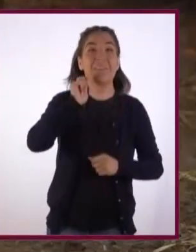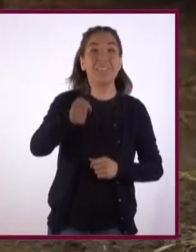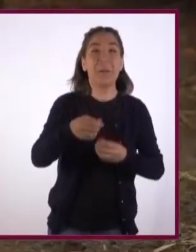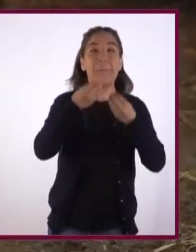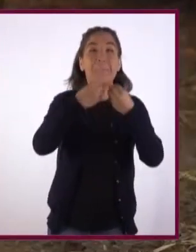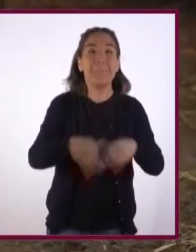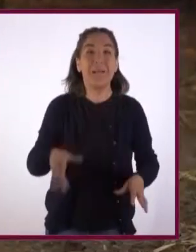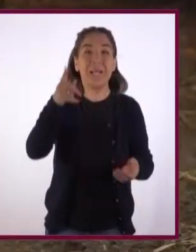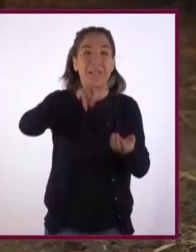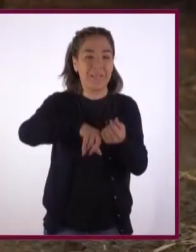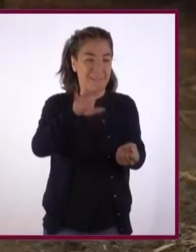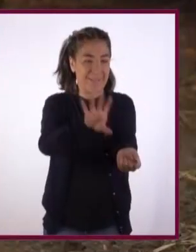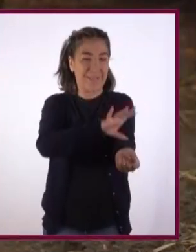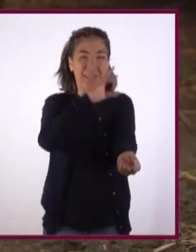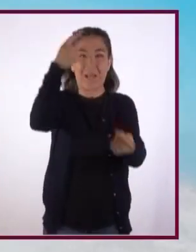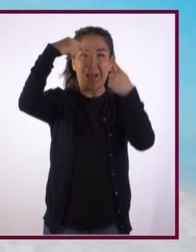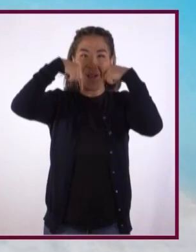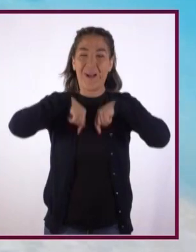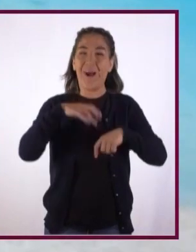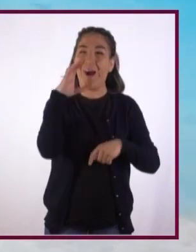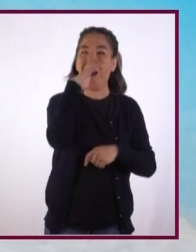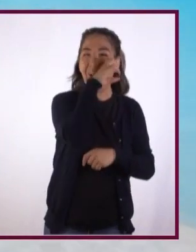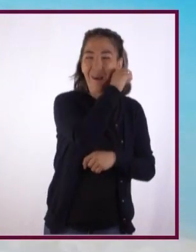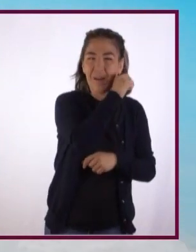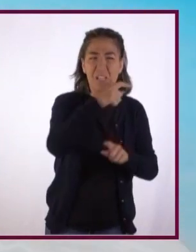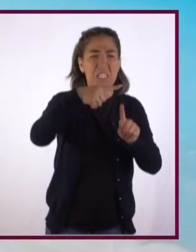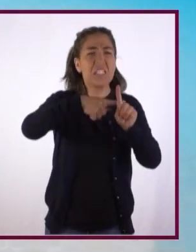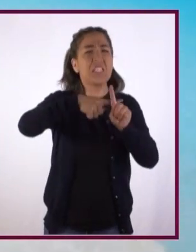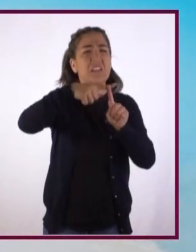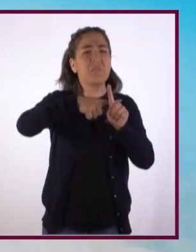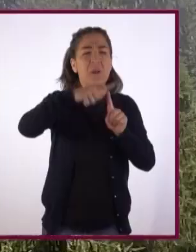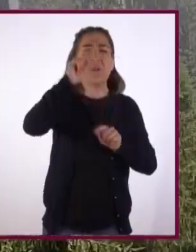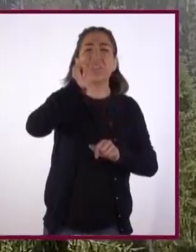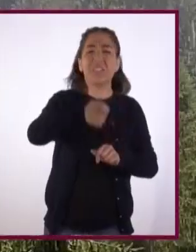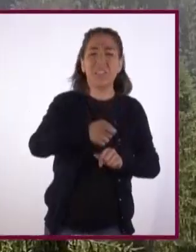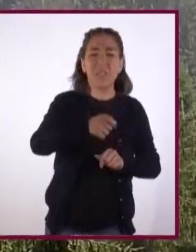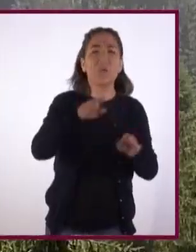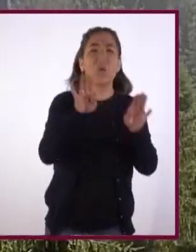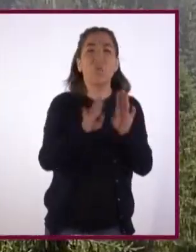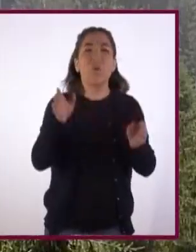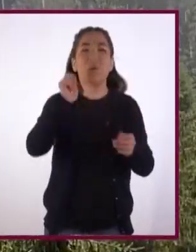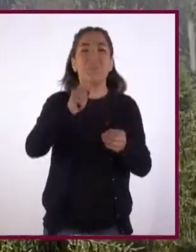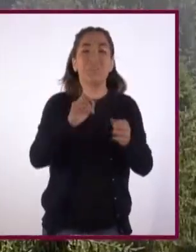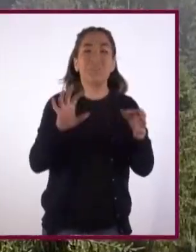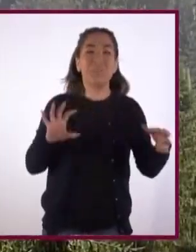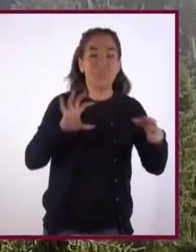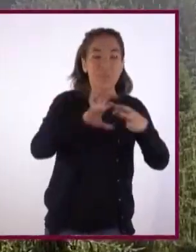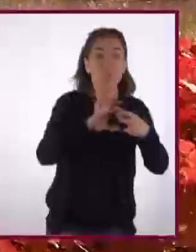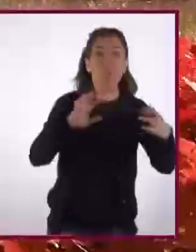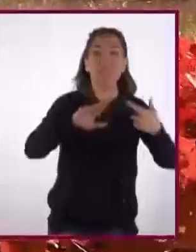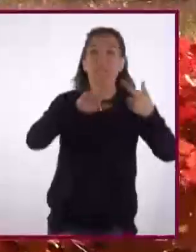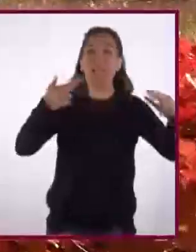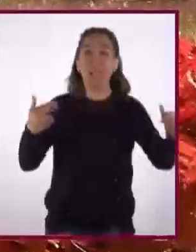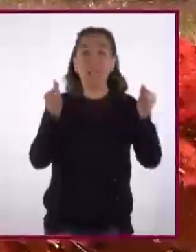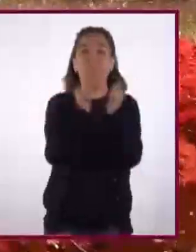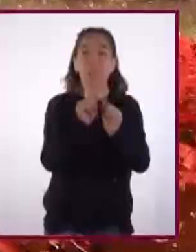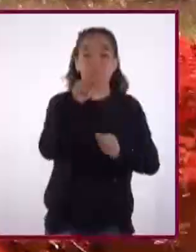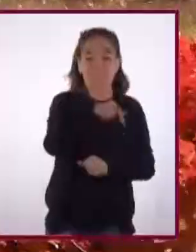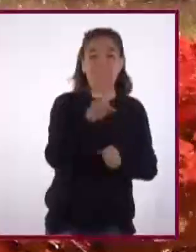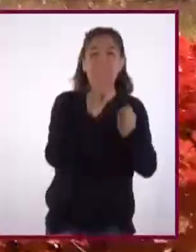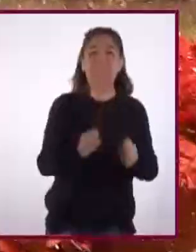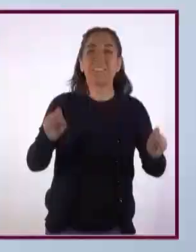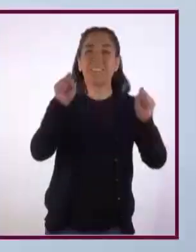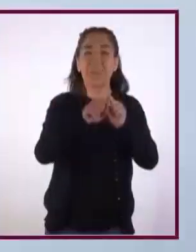una pérdida de energía térmica. La temperatura es una magnitud escalar relacionada con la energía interna de